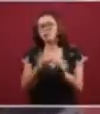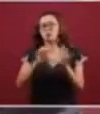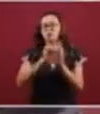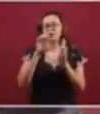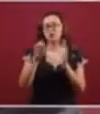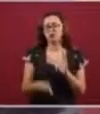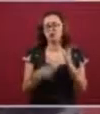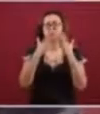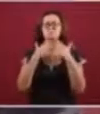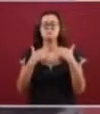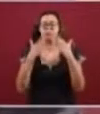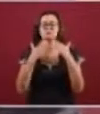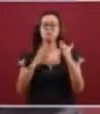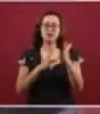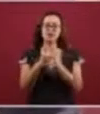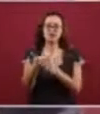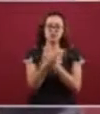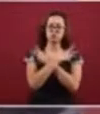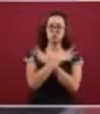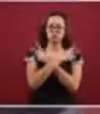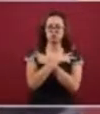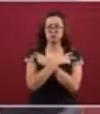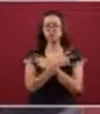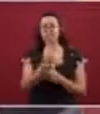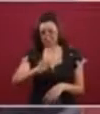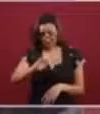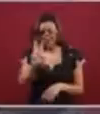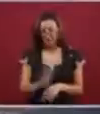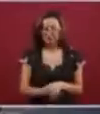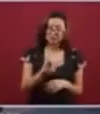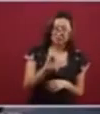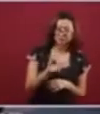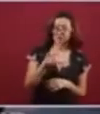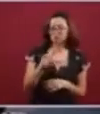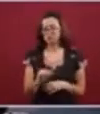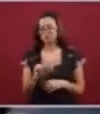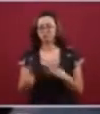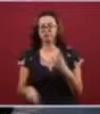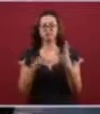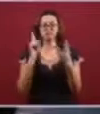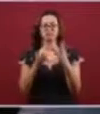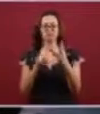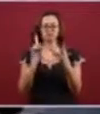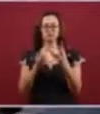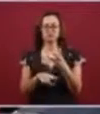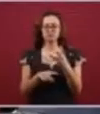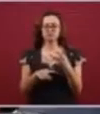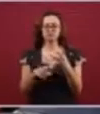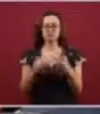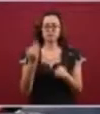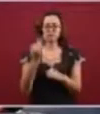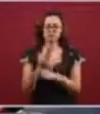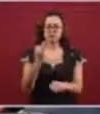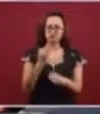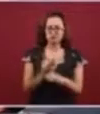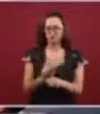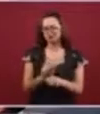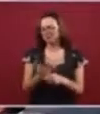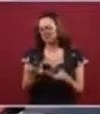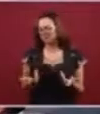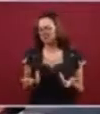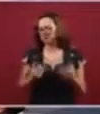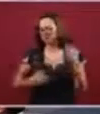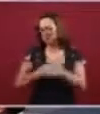no han tenido derecho a vacaciones, saber si esto es cierto o no. Y mi tercera pregunta, ¿todo esto que se está dando es